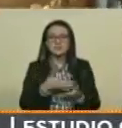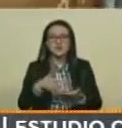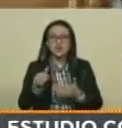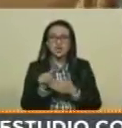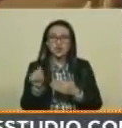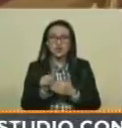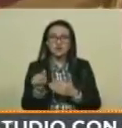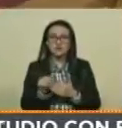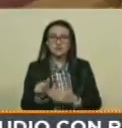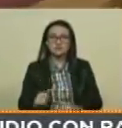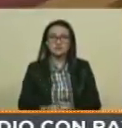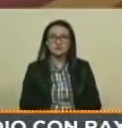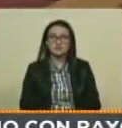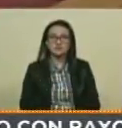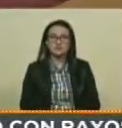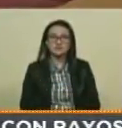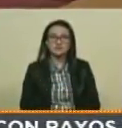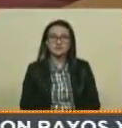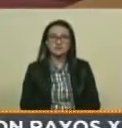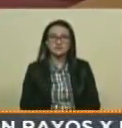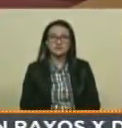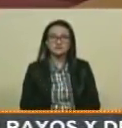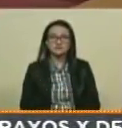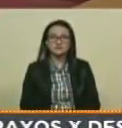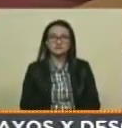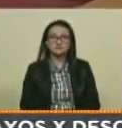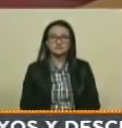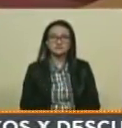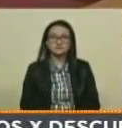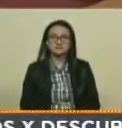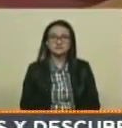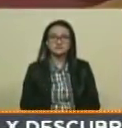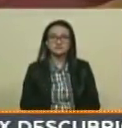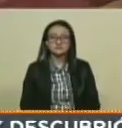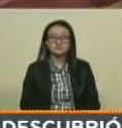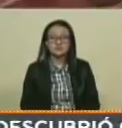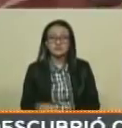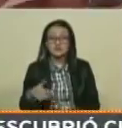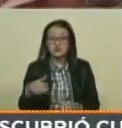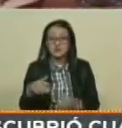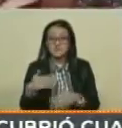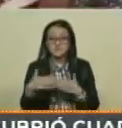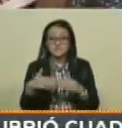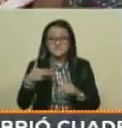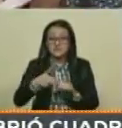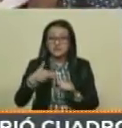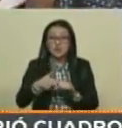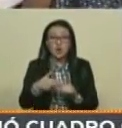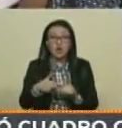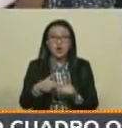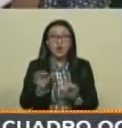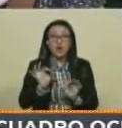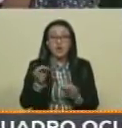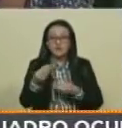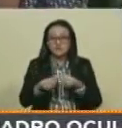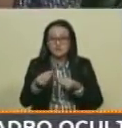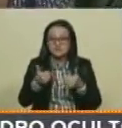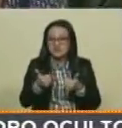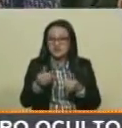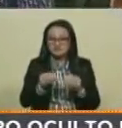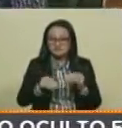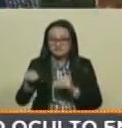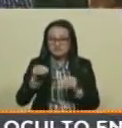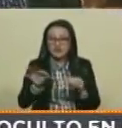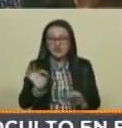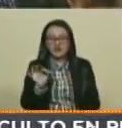1.157 millones de dólares, por barriles de crudo no procesado, y de 266 millones de